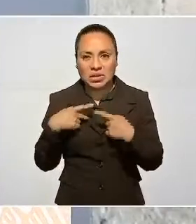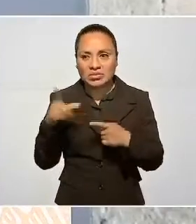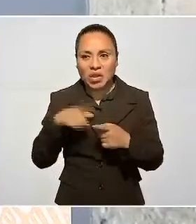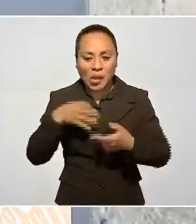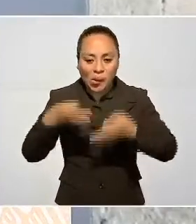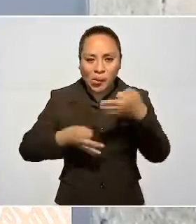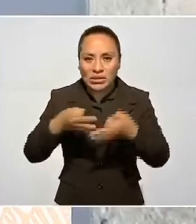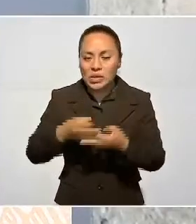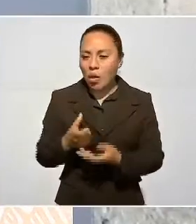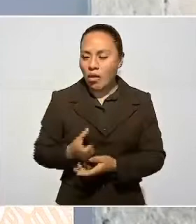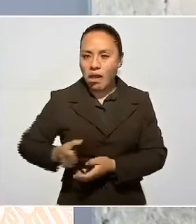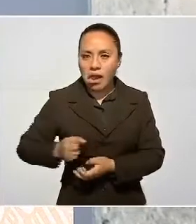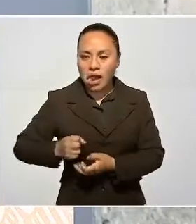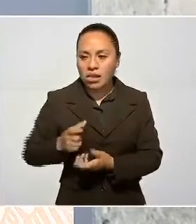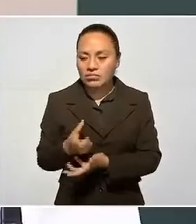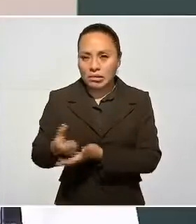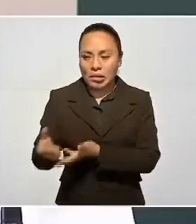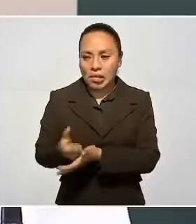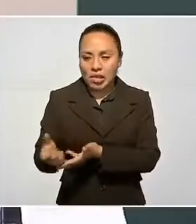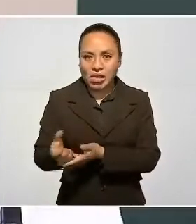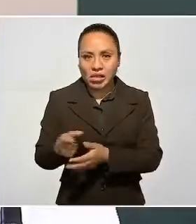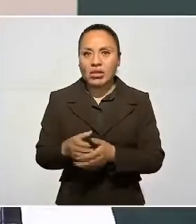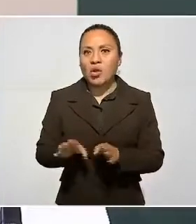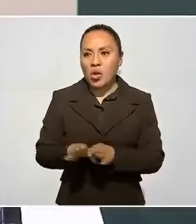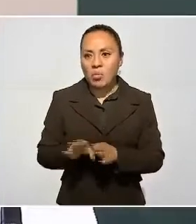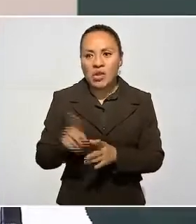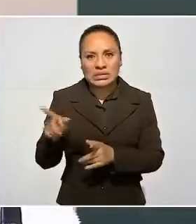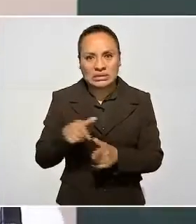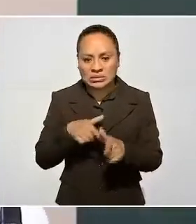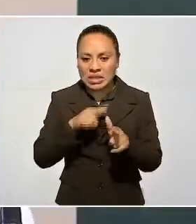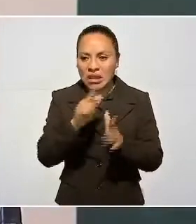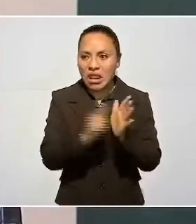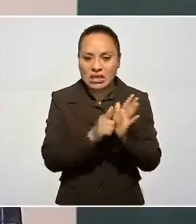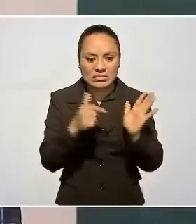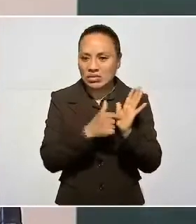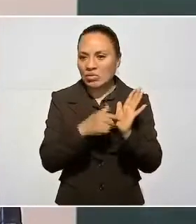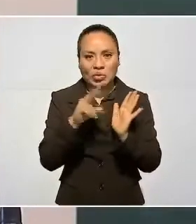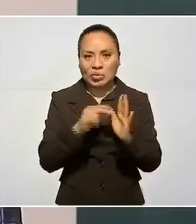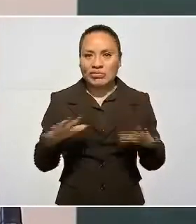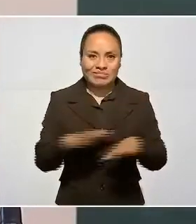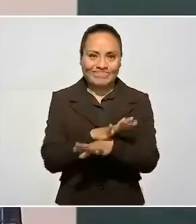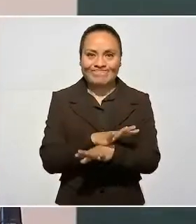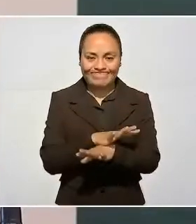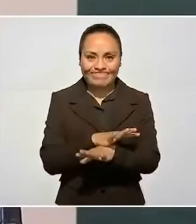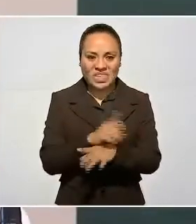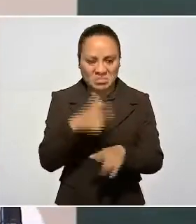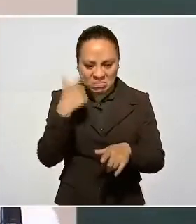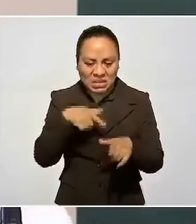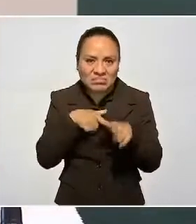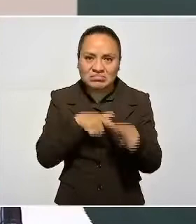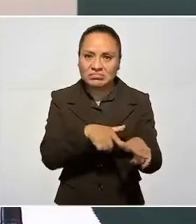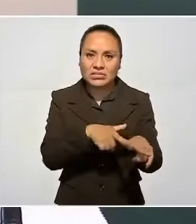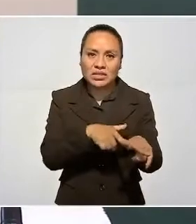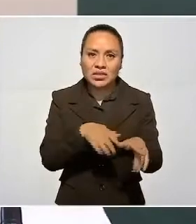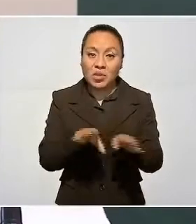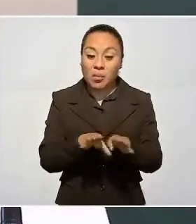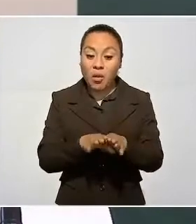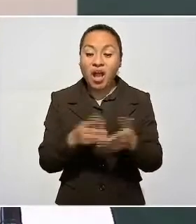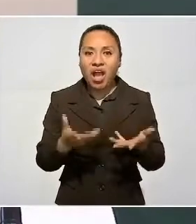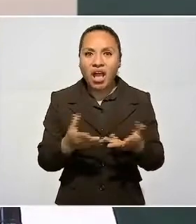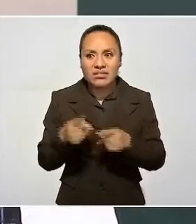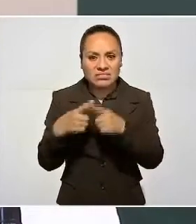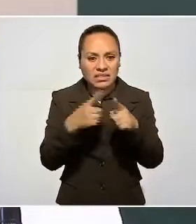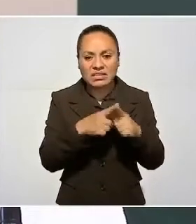y jueces para tratar de mantener sus intereses particulares, tal como ha sucedido con